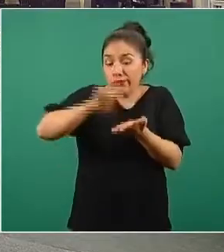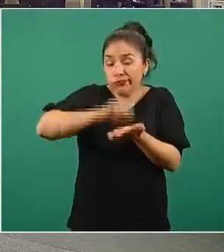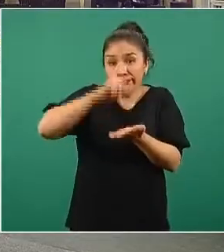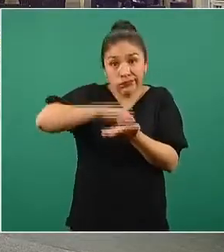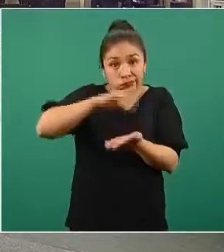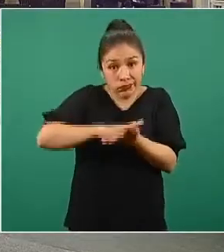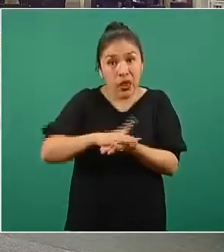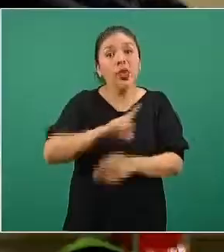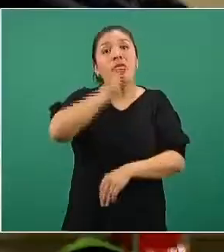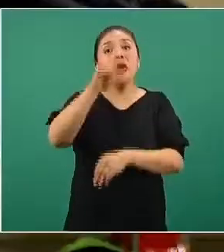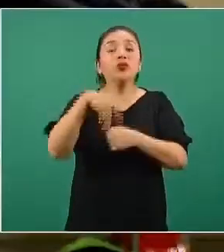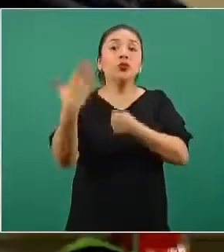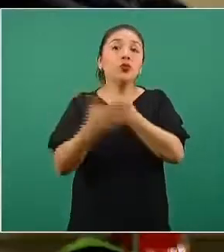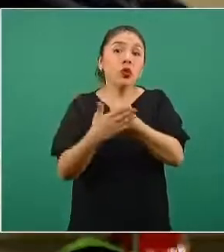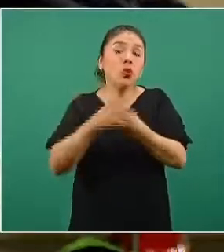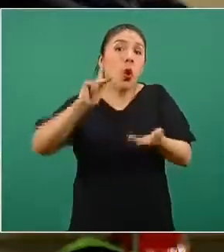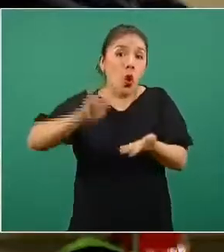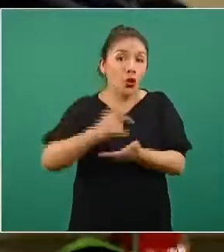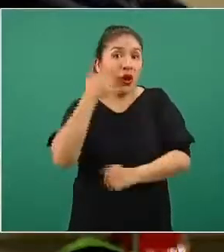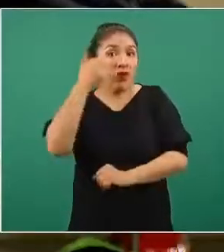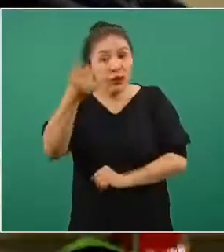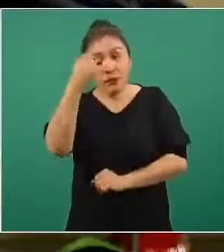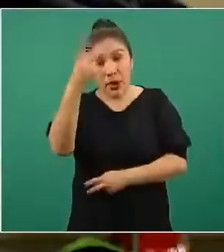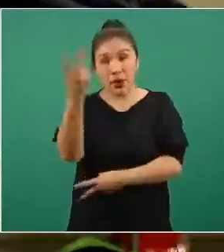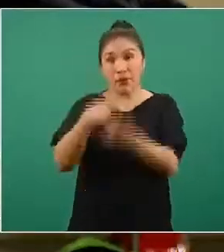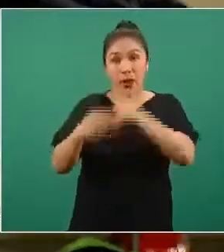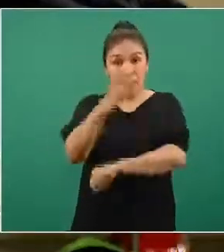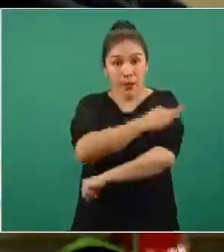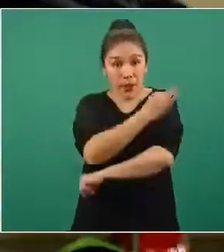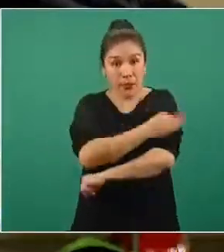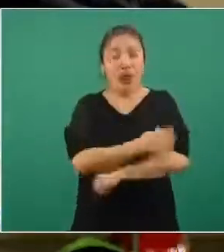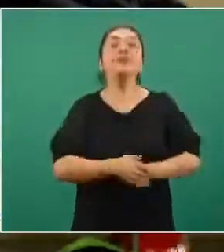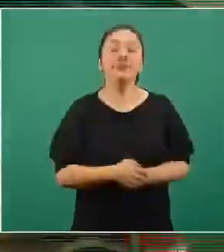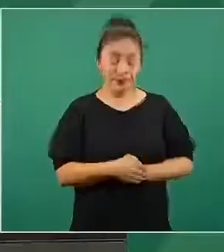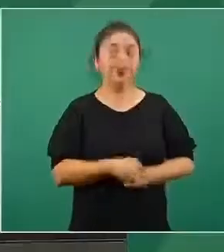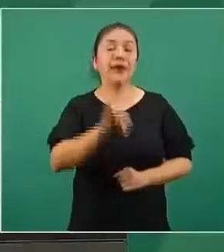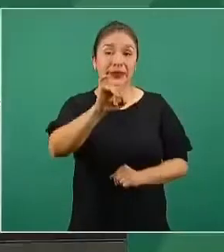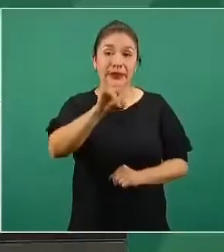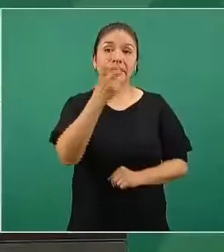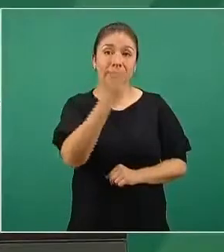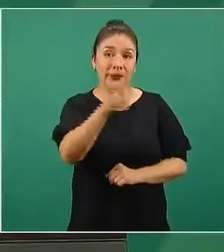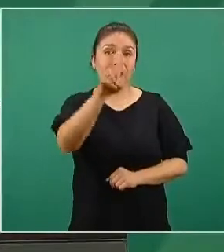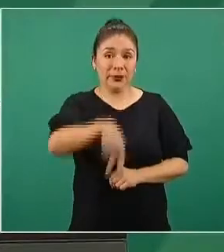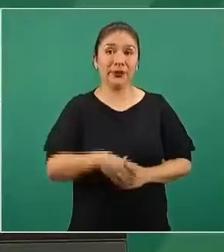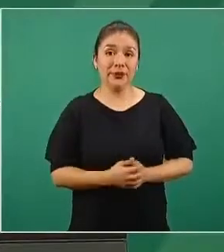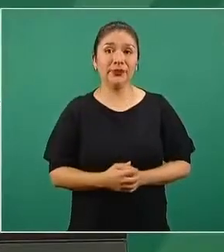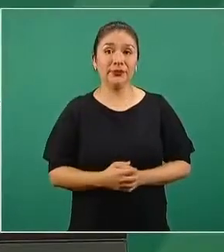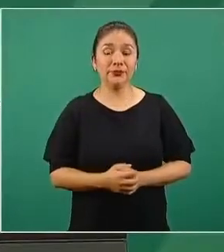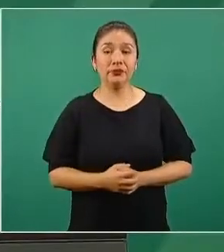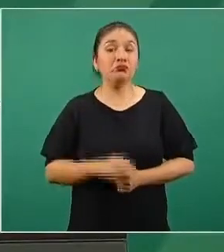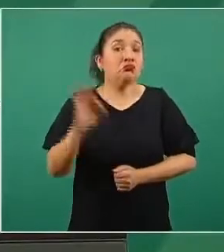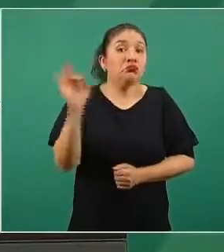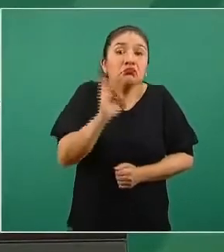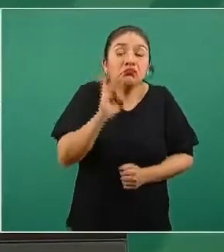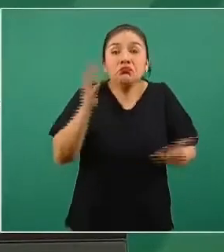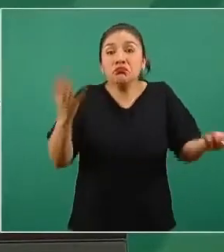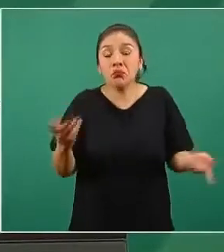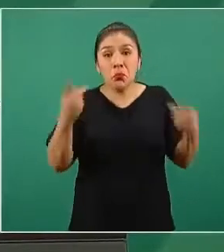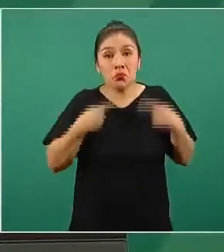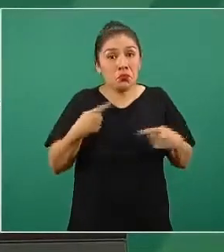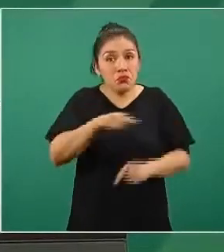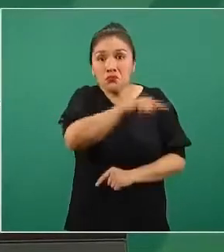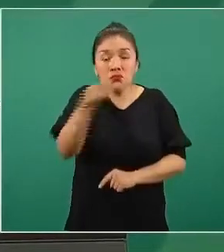se les llamaría cuando les toque su turno, digamos? Es correcto, es correcto. Entonces, si alguien no se